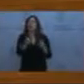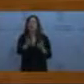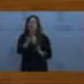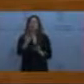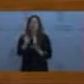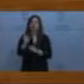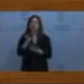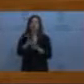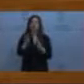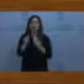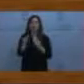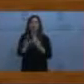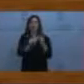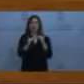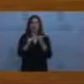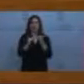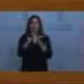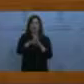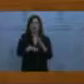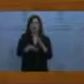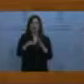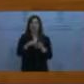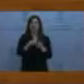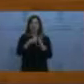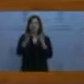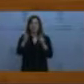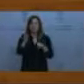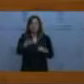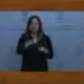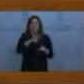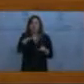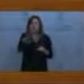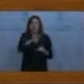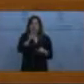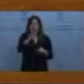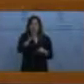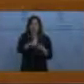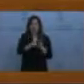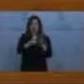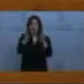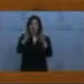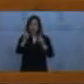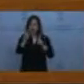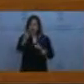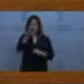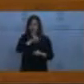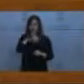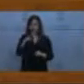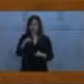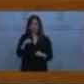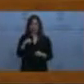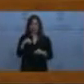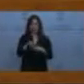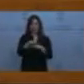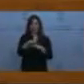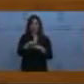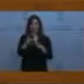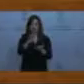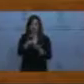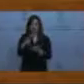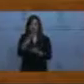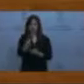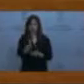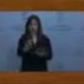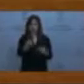igualdad de condiciones. En el sistema educativo nacional y, por ende, en el sistema educativo autonómico hay dos redes de centros, bueno, hay tres,